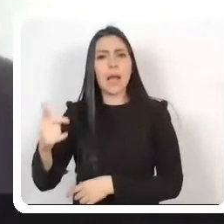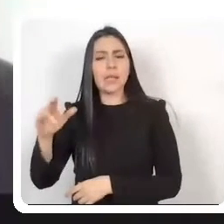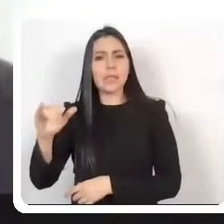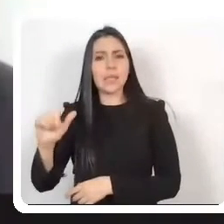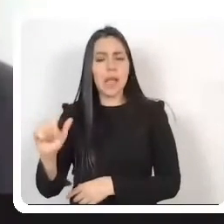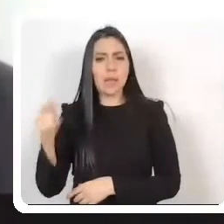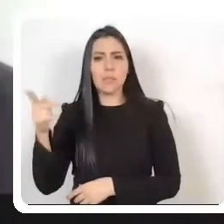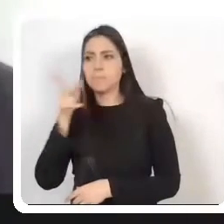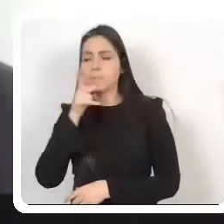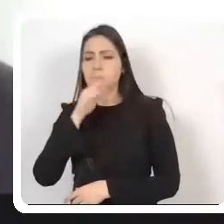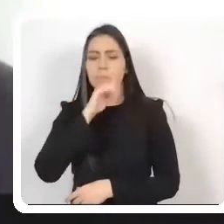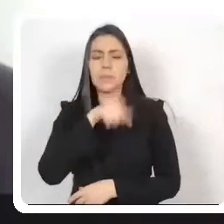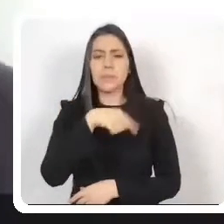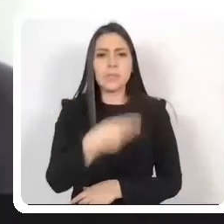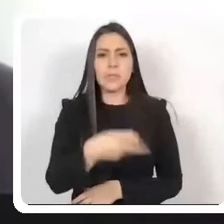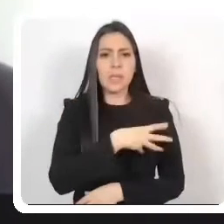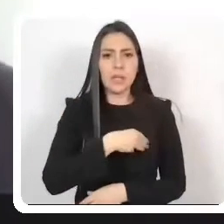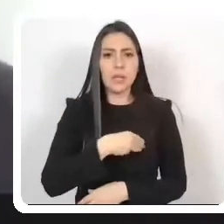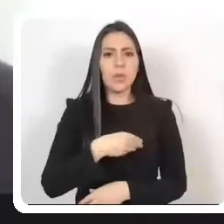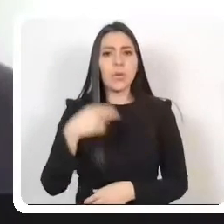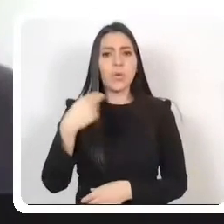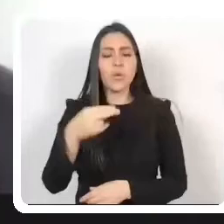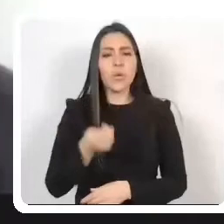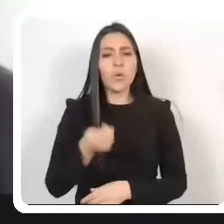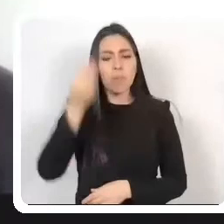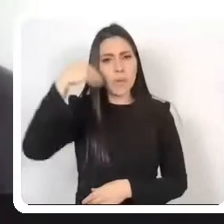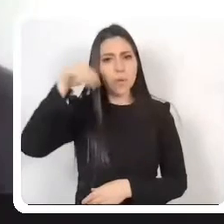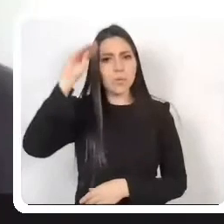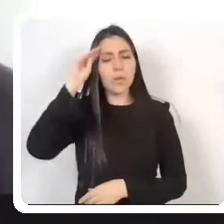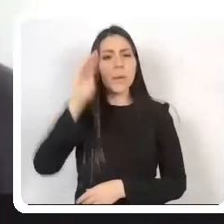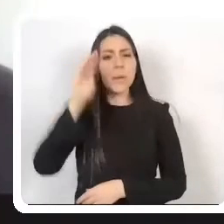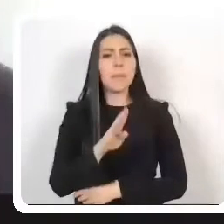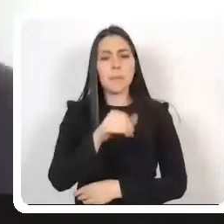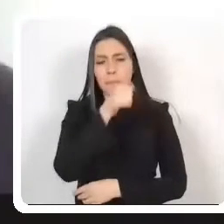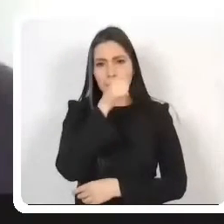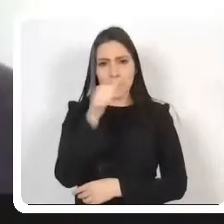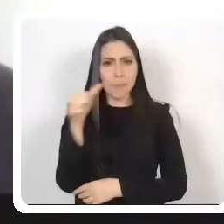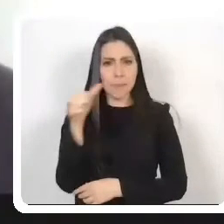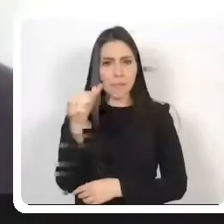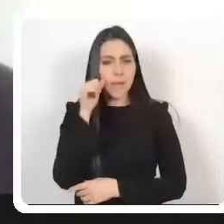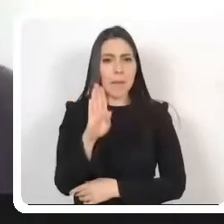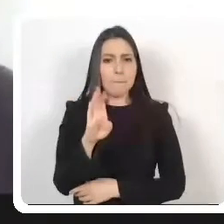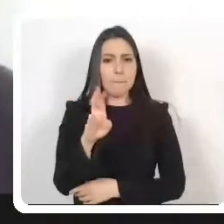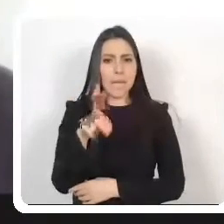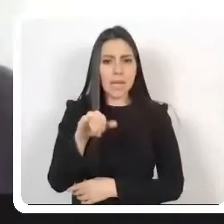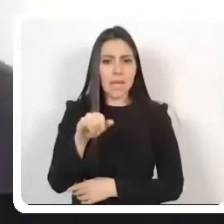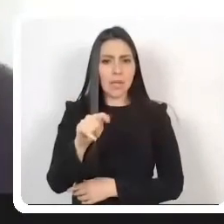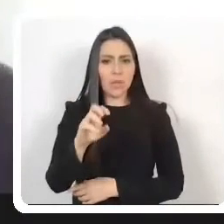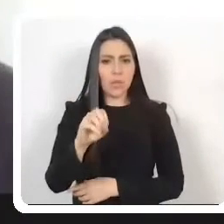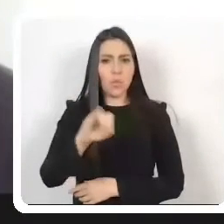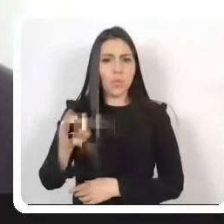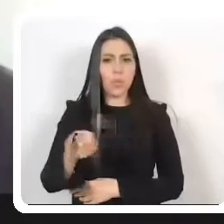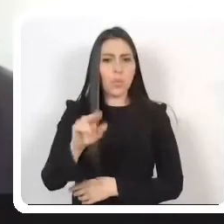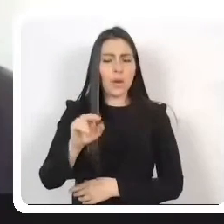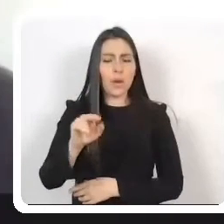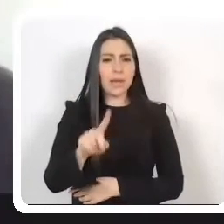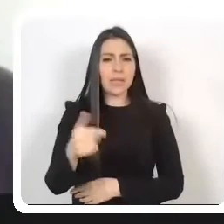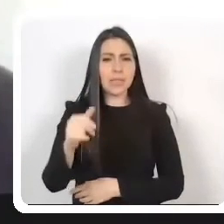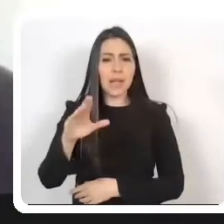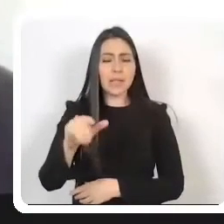Bautizado con el nombre de Benito Juárez García, sus primeros años de vida no fueron